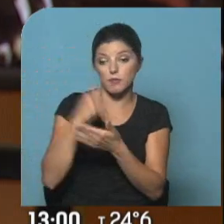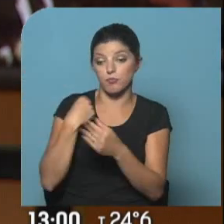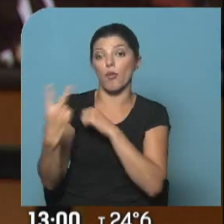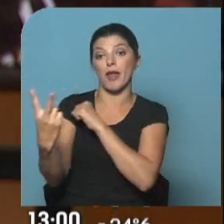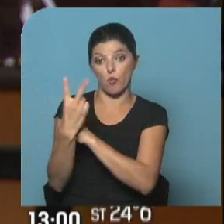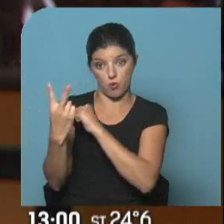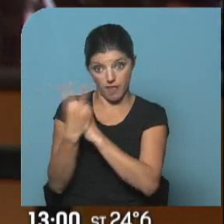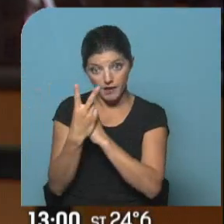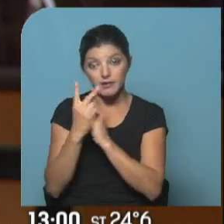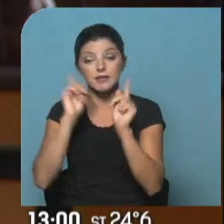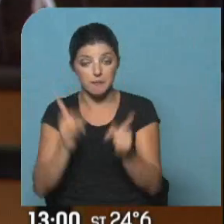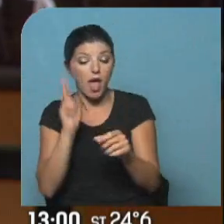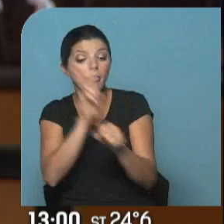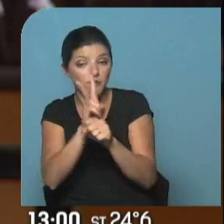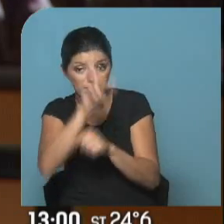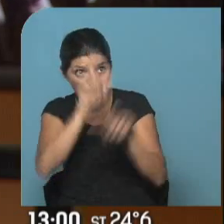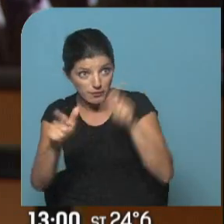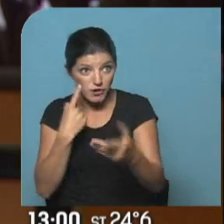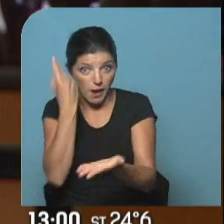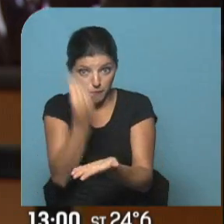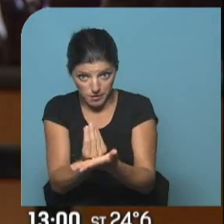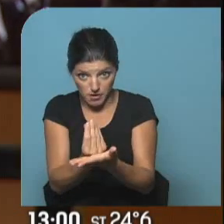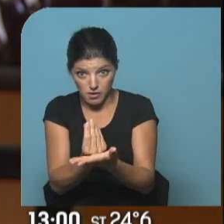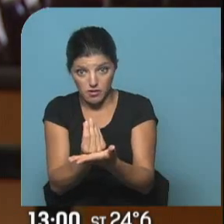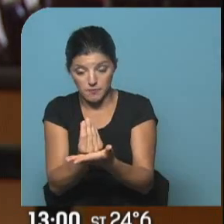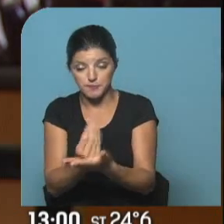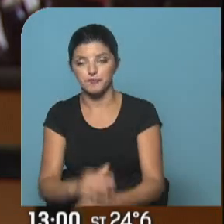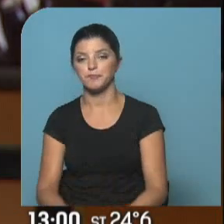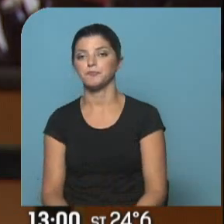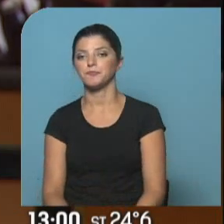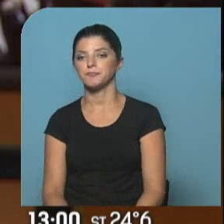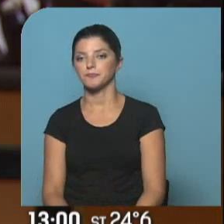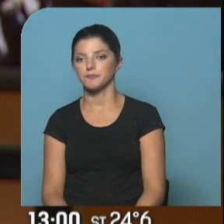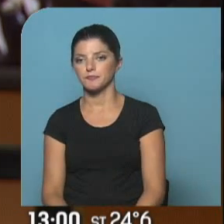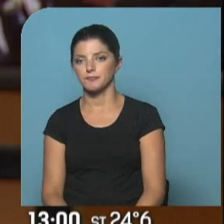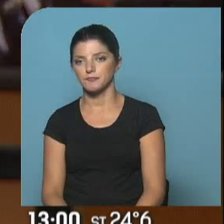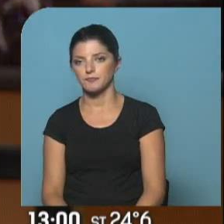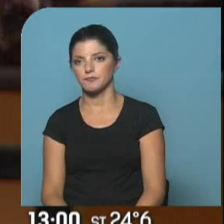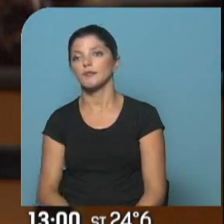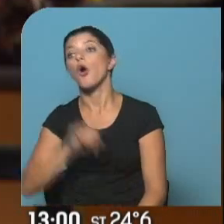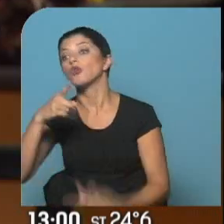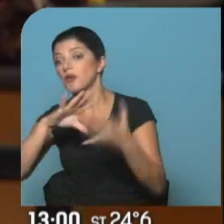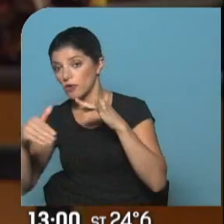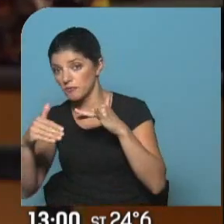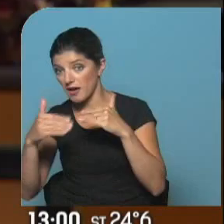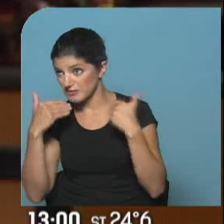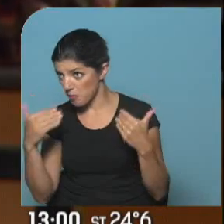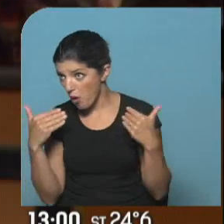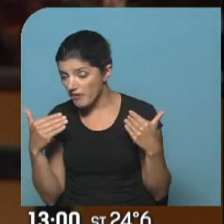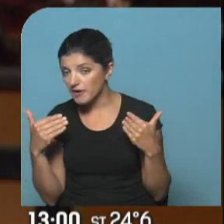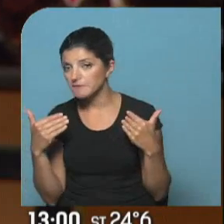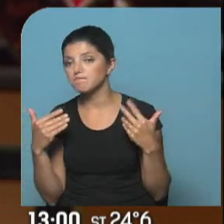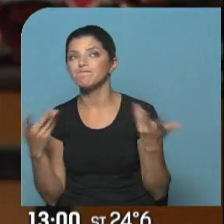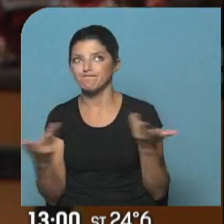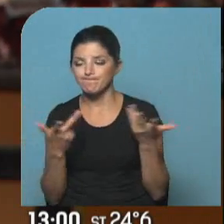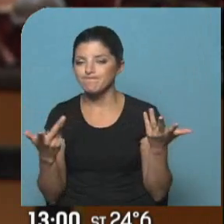forma de vida de los pobladores, de los habitantes de ese país. ¿Hay otros medios para hacerlo? ¿Se podría hacer por otros recursos? Digo, bueno,